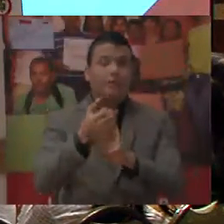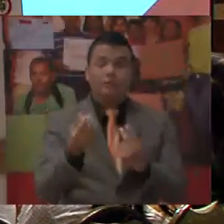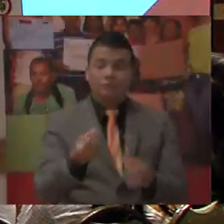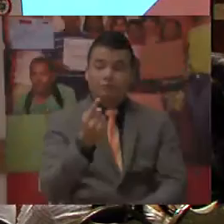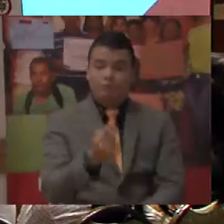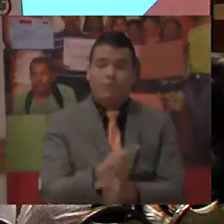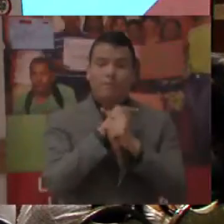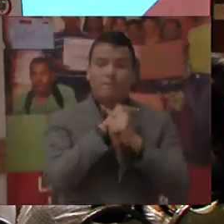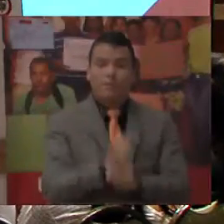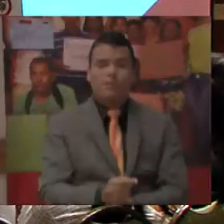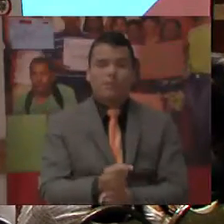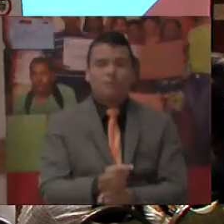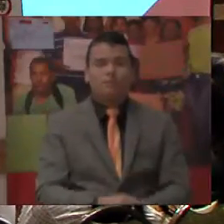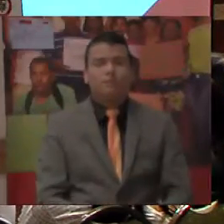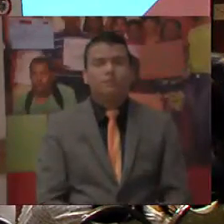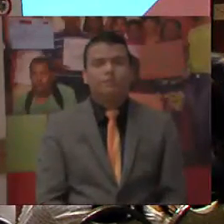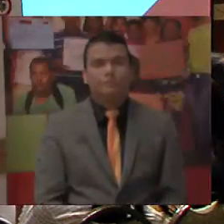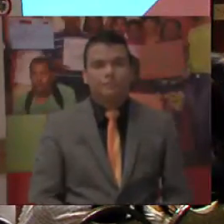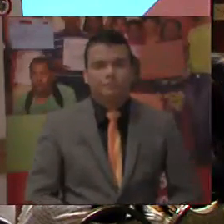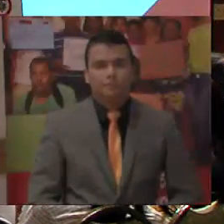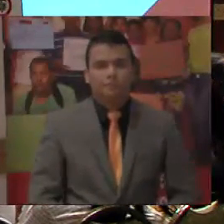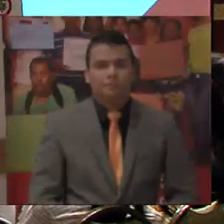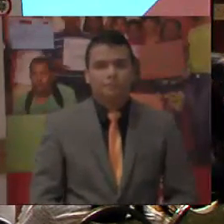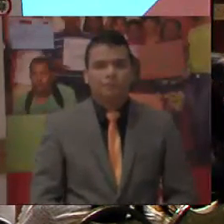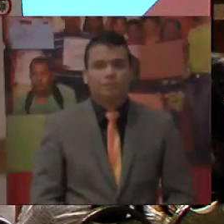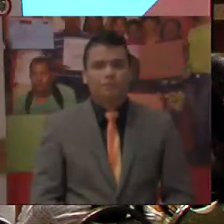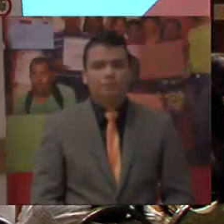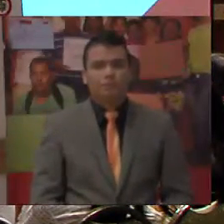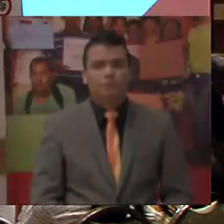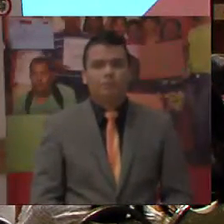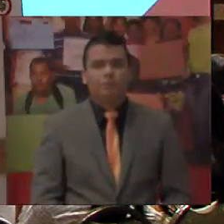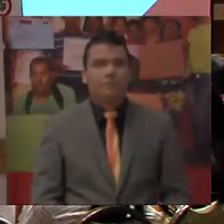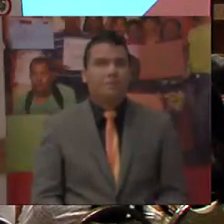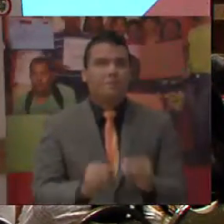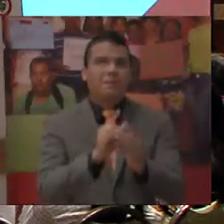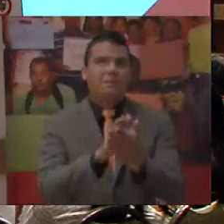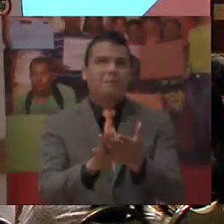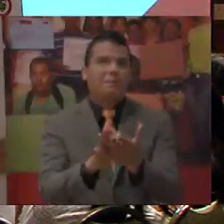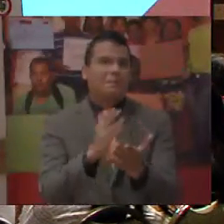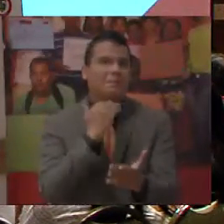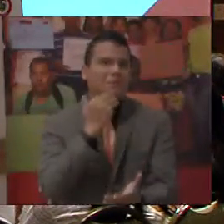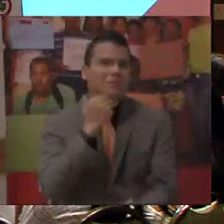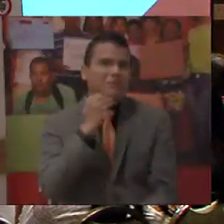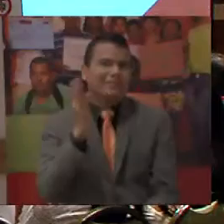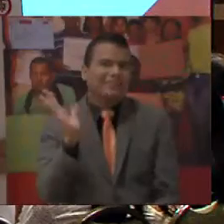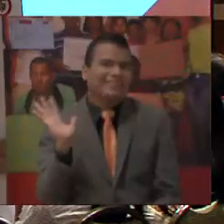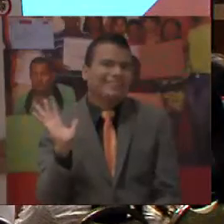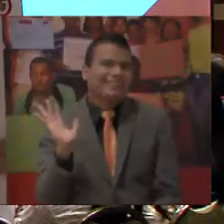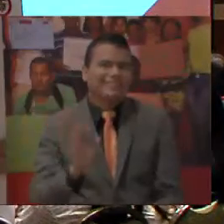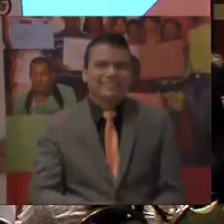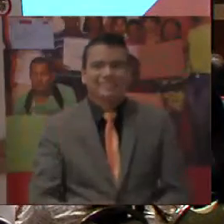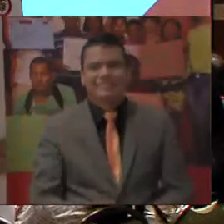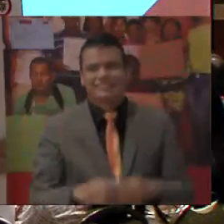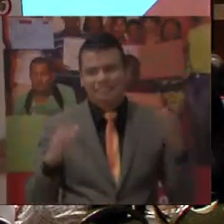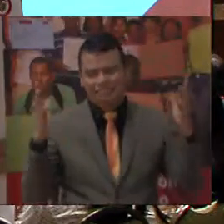rápida y posible. No sé, yo no sé qué más decir. Ya tengo tres.